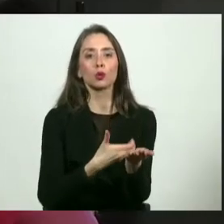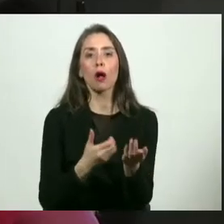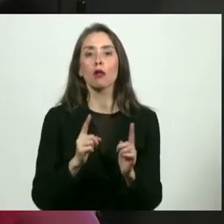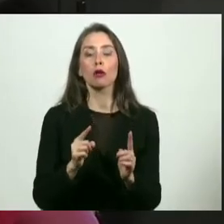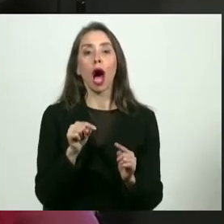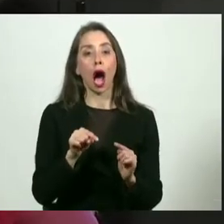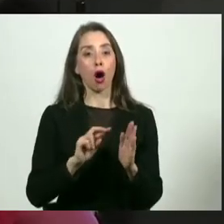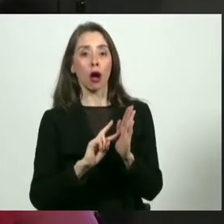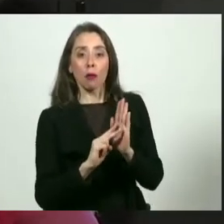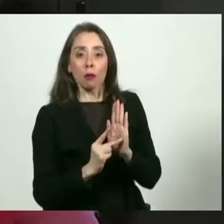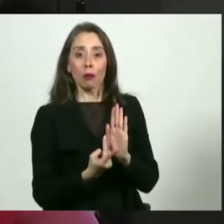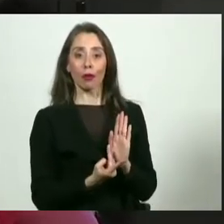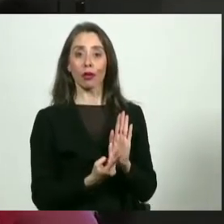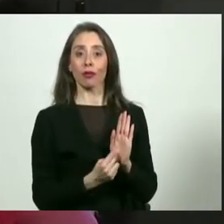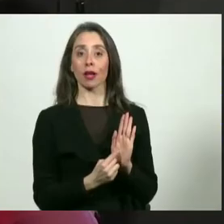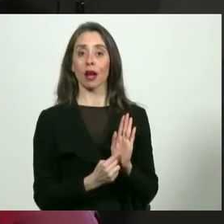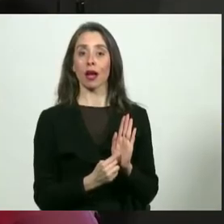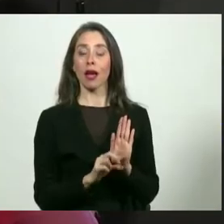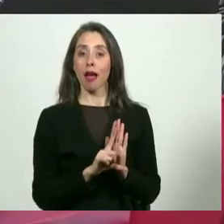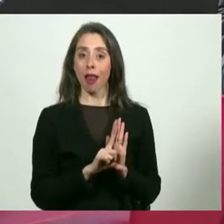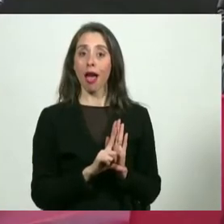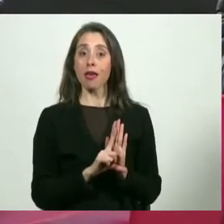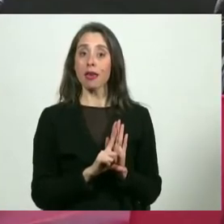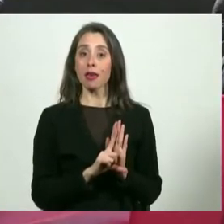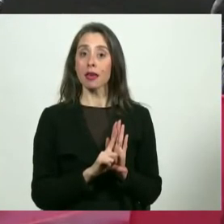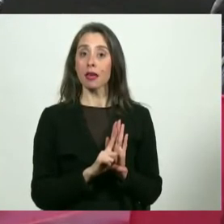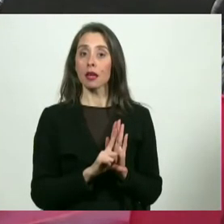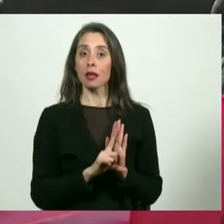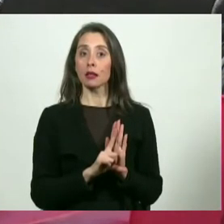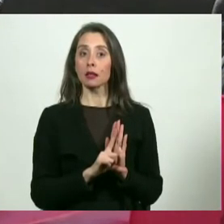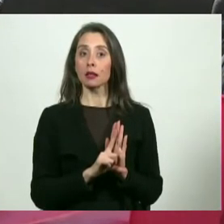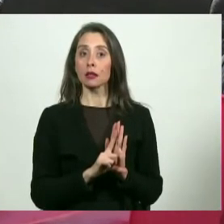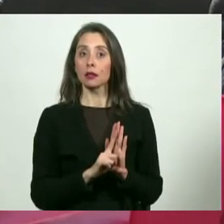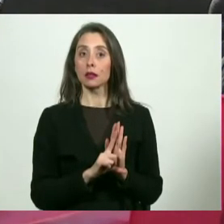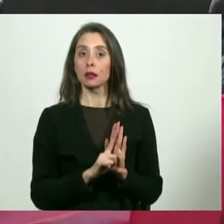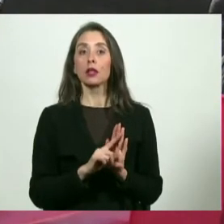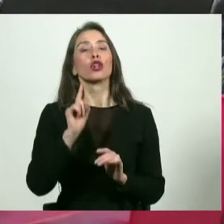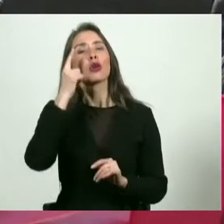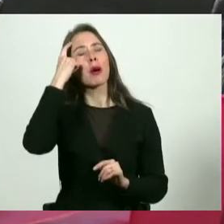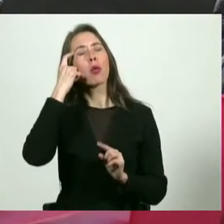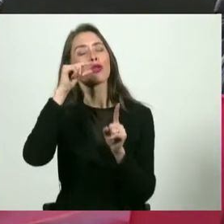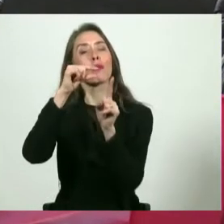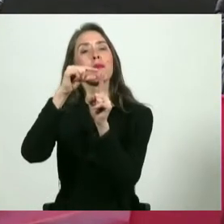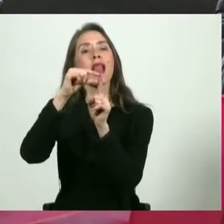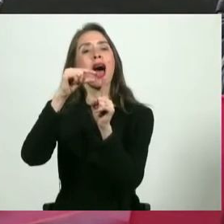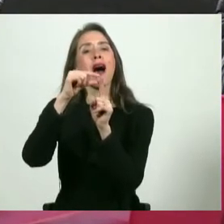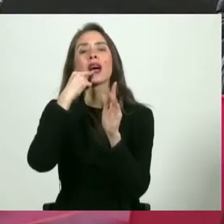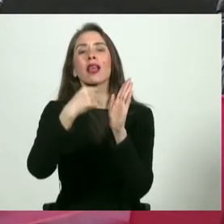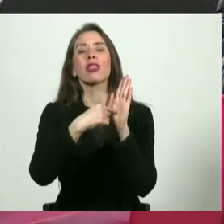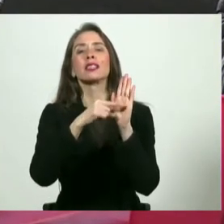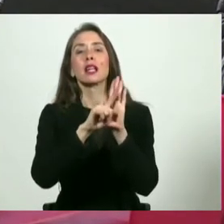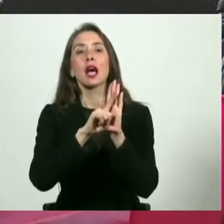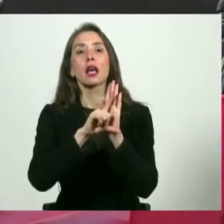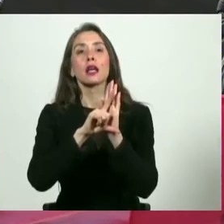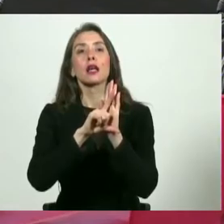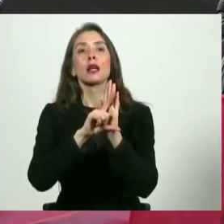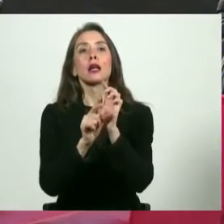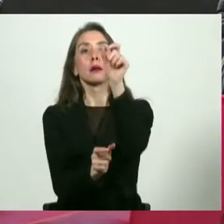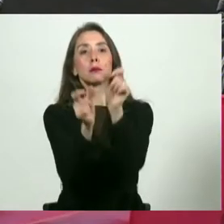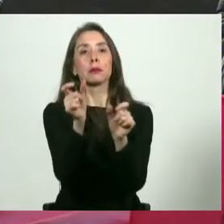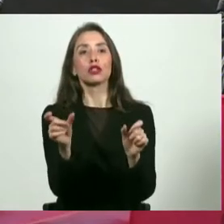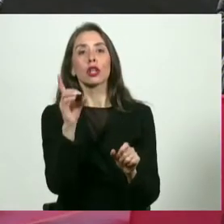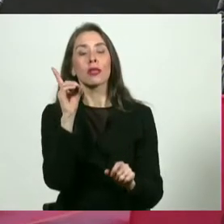incentivo, de acompañamiento, que nos permita ir resolviendo estos temas. Yo sé que hay una preocupación por la calidad del empleo, que